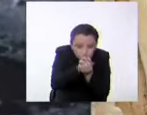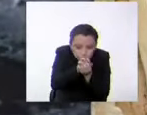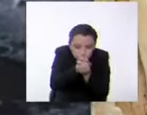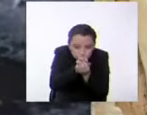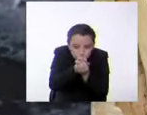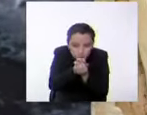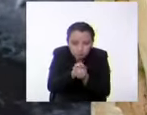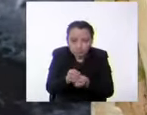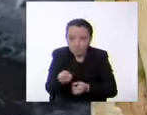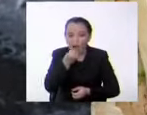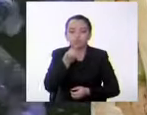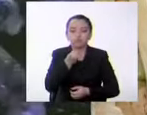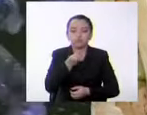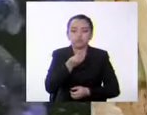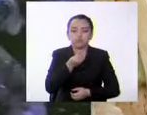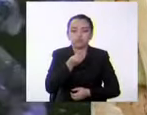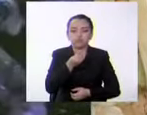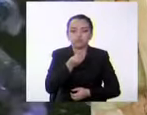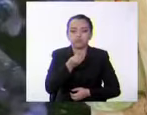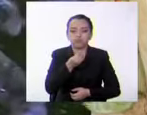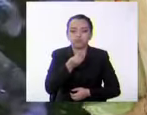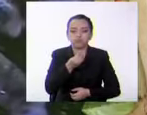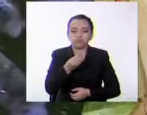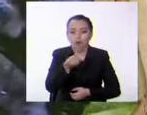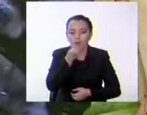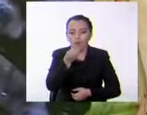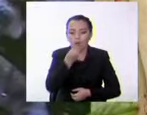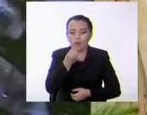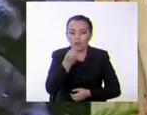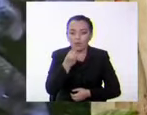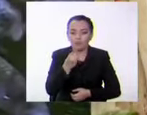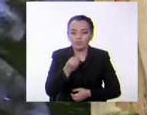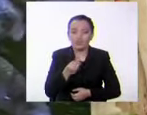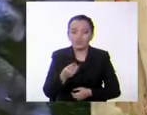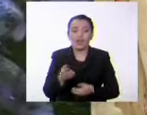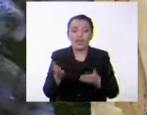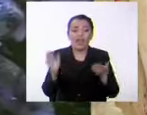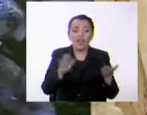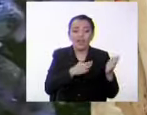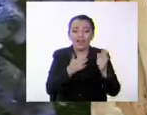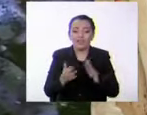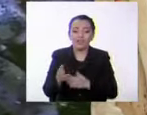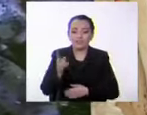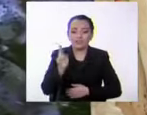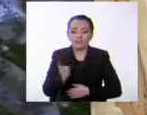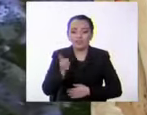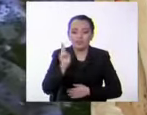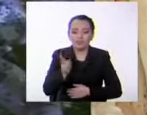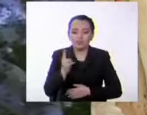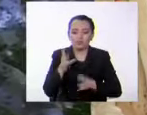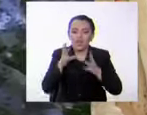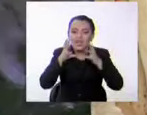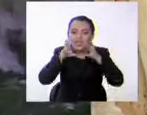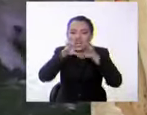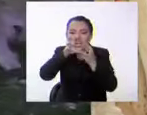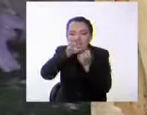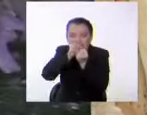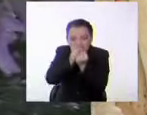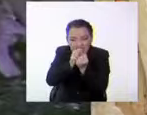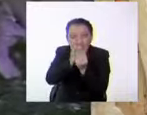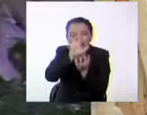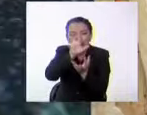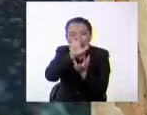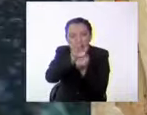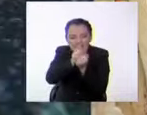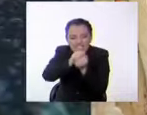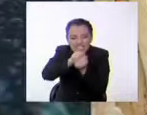y ¡zas! Toma por sorpresa a su víctima usando su mandíbula y sus afilados dientes. Corrección.